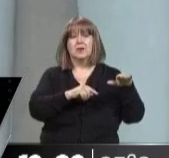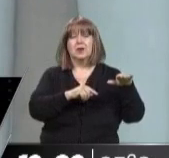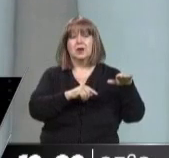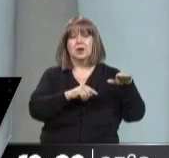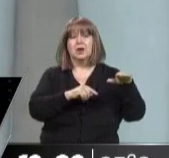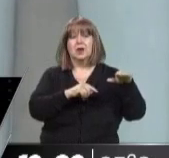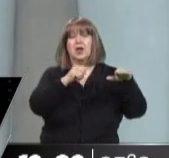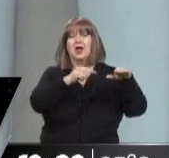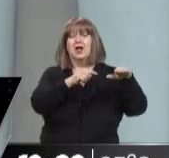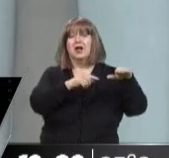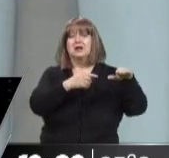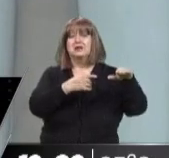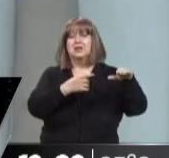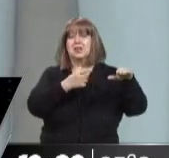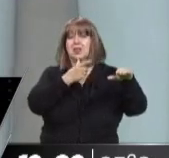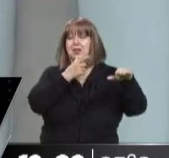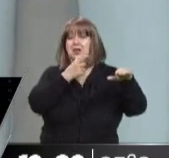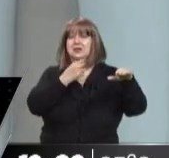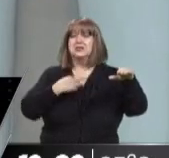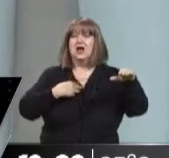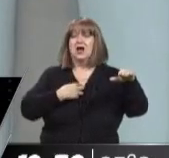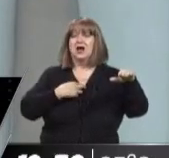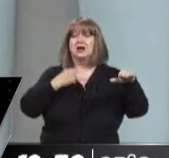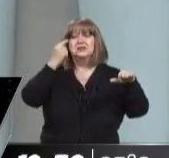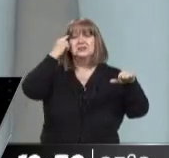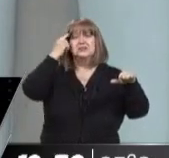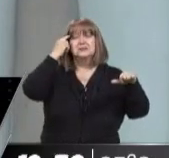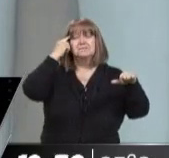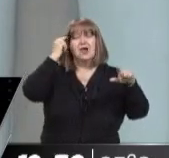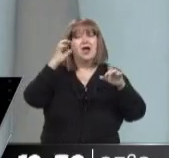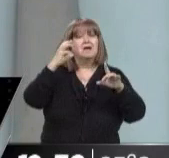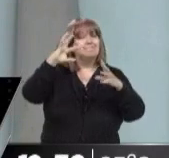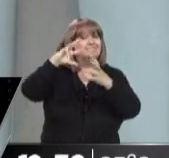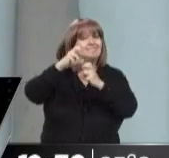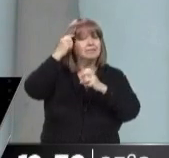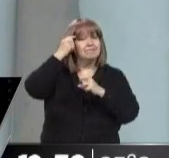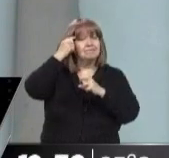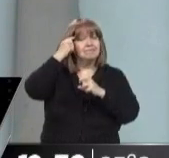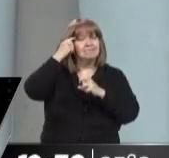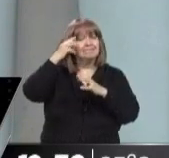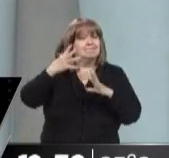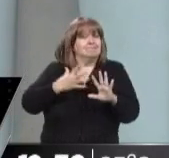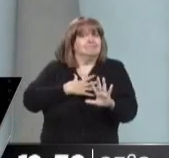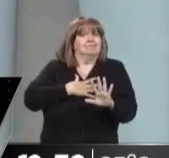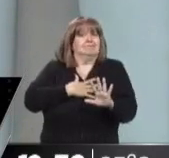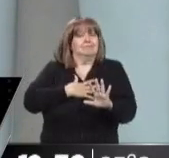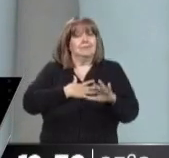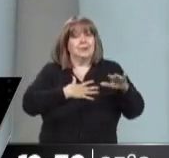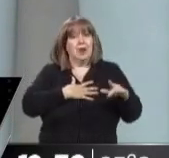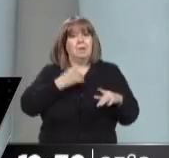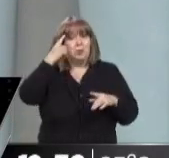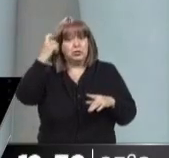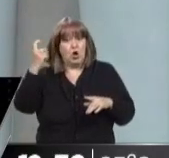un retroceso y un daño psicológico que bueno Así ha sido el que ha constatado los psicólogos y los